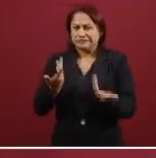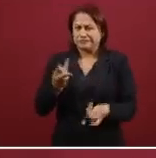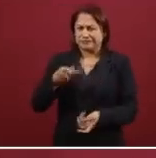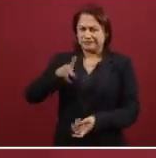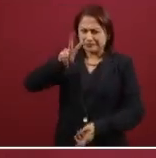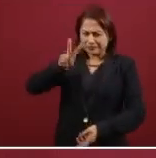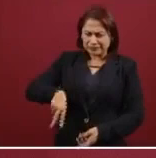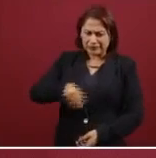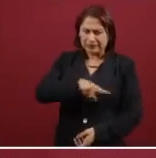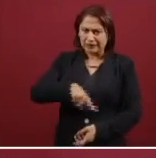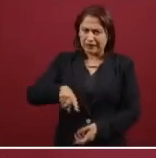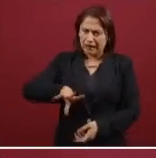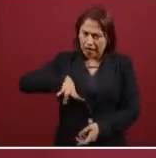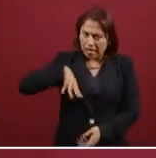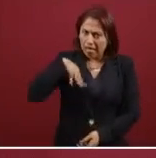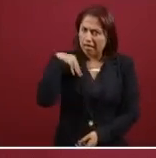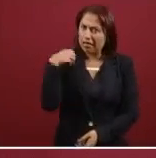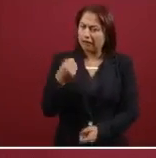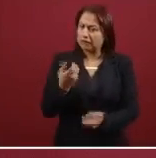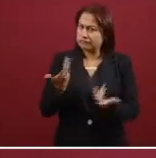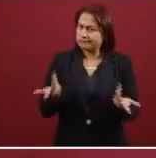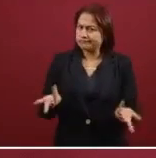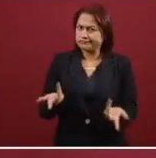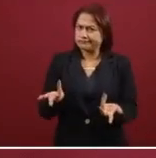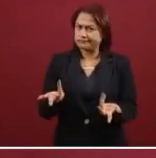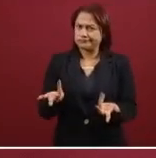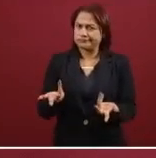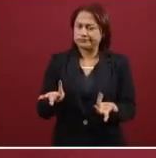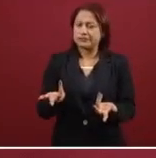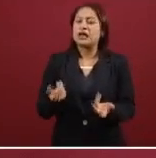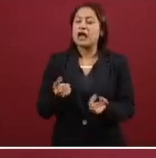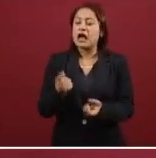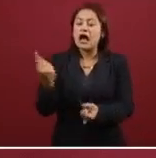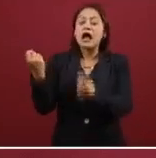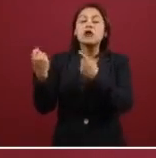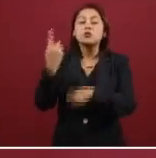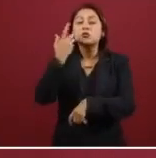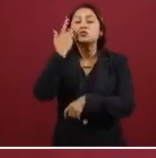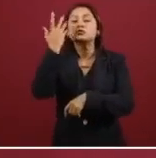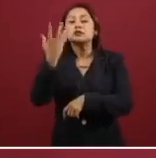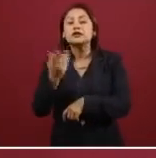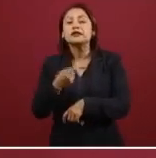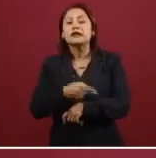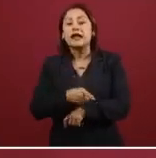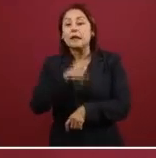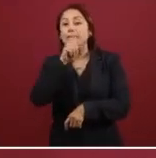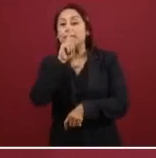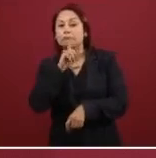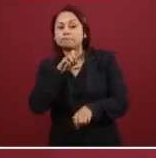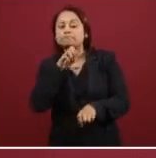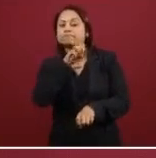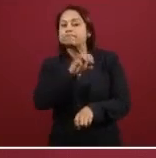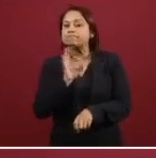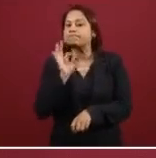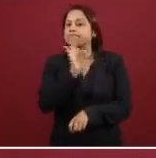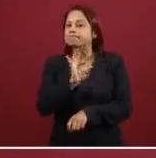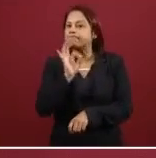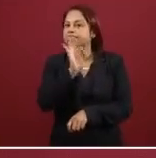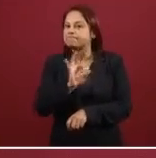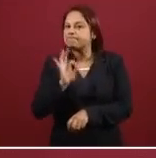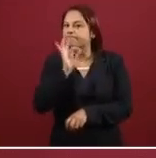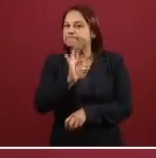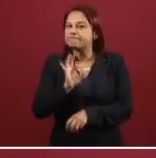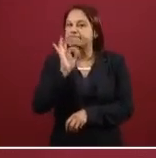y andan ahí queriendo meter miedo, diciendo que esto va a alejar